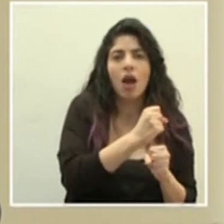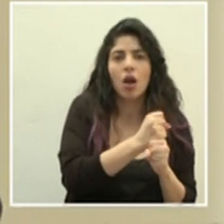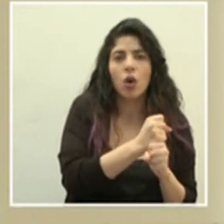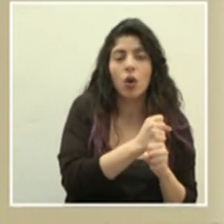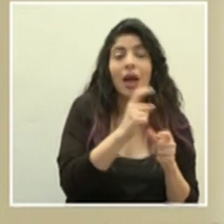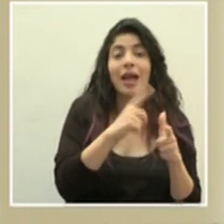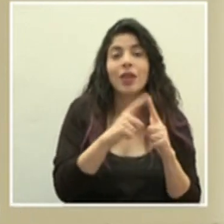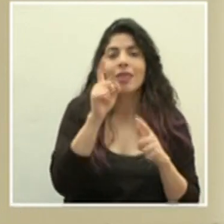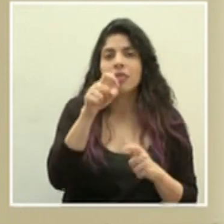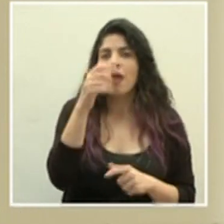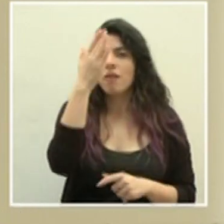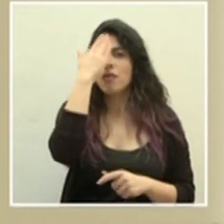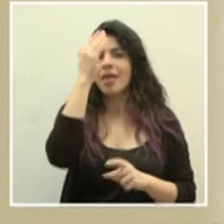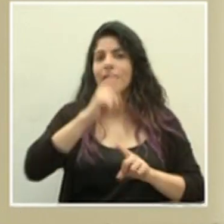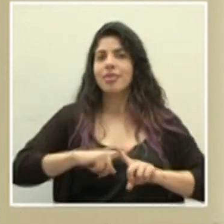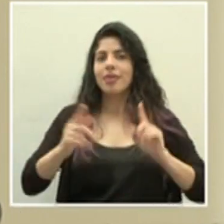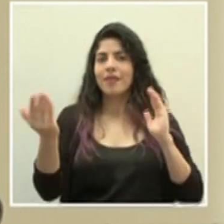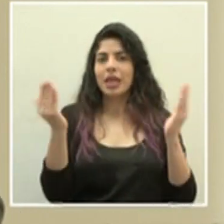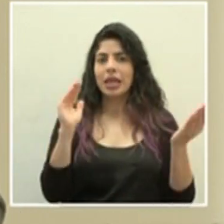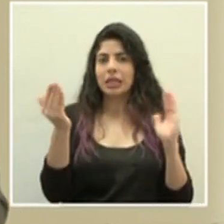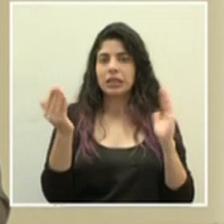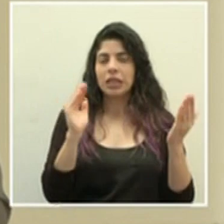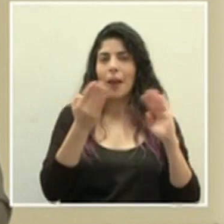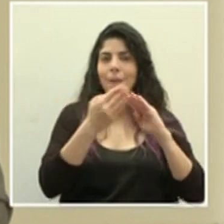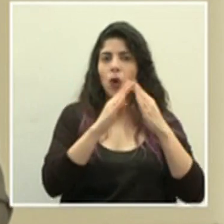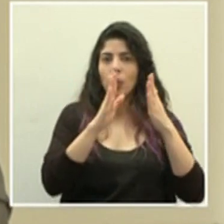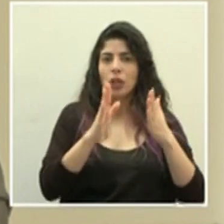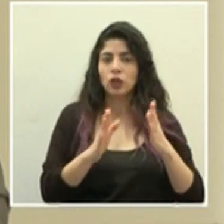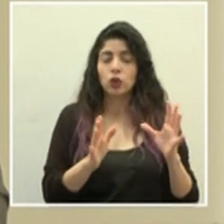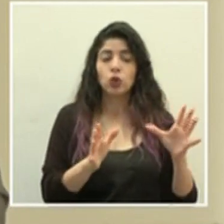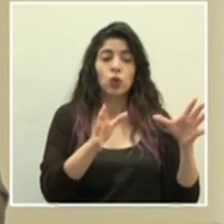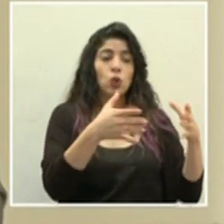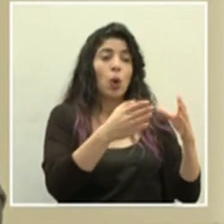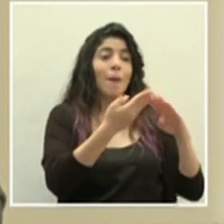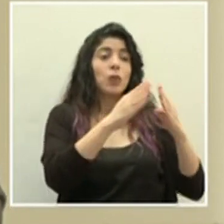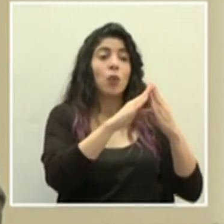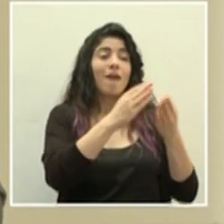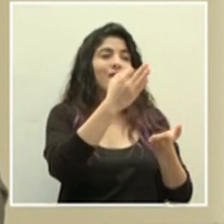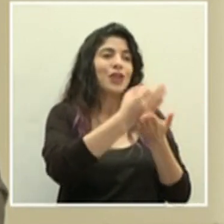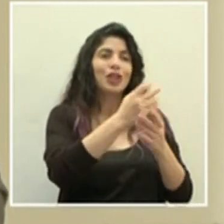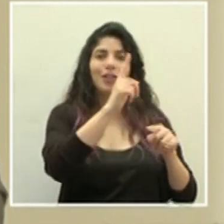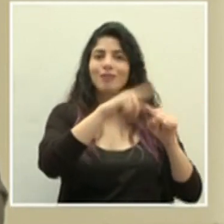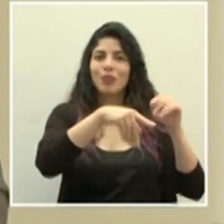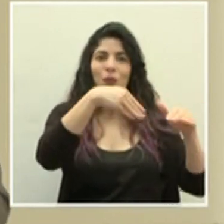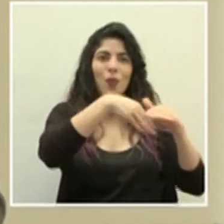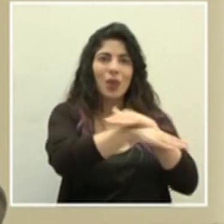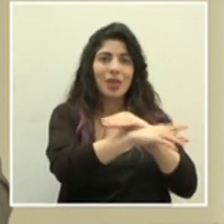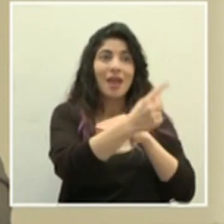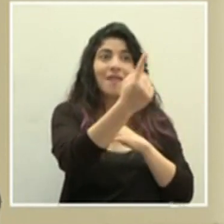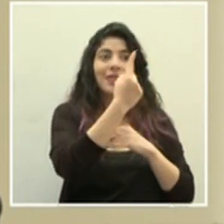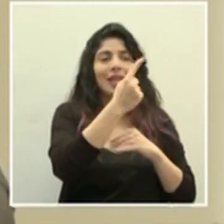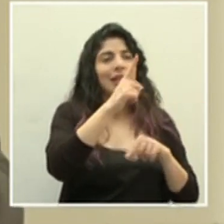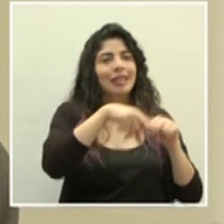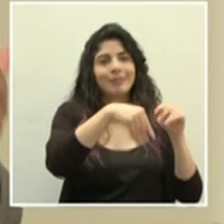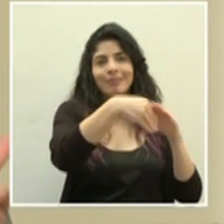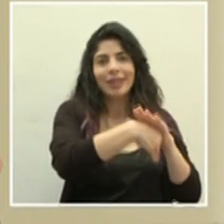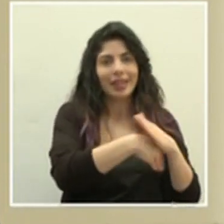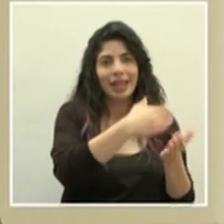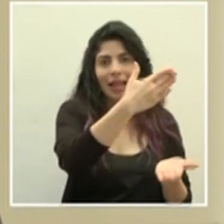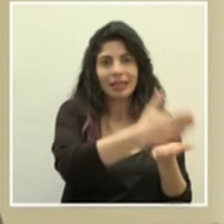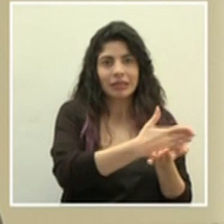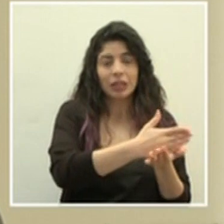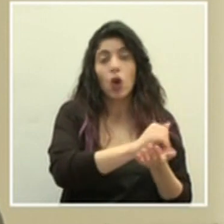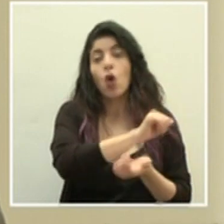Entonces tenemos que diferenciar los tipos de población. Uno es la población que se rechaza en frontera porque viene ingresando, el otro es